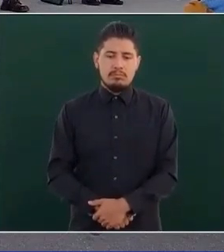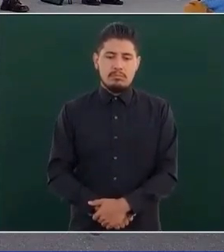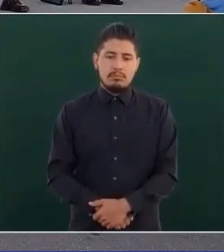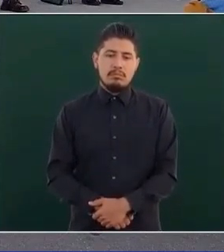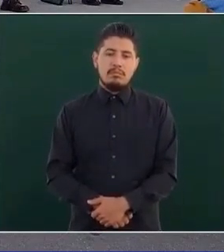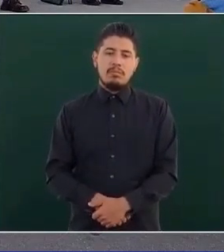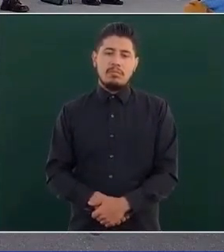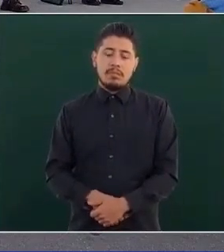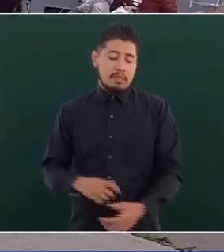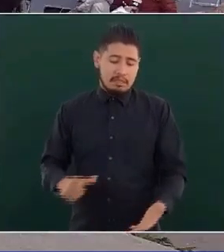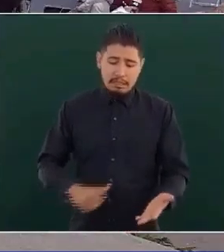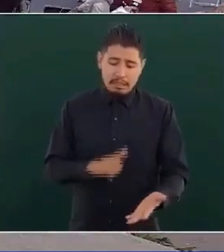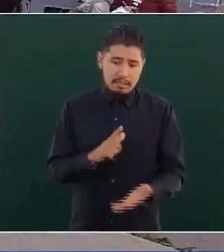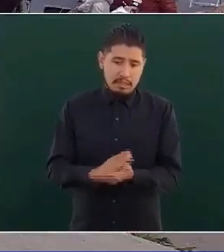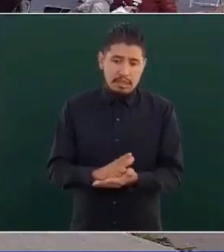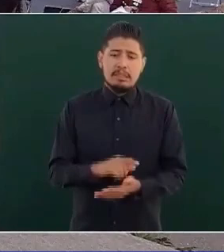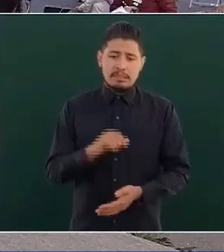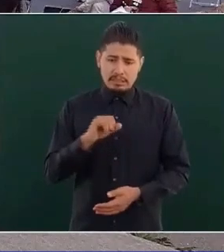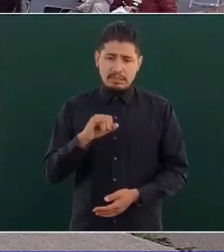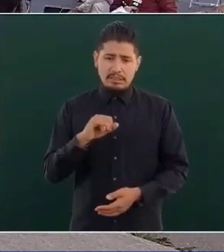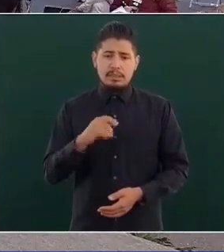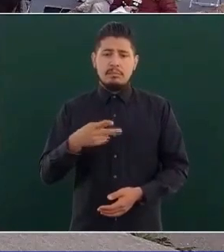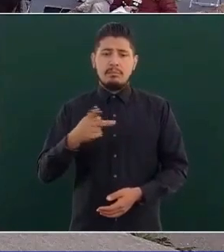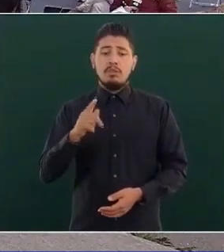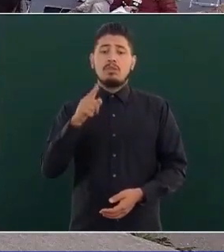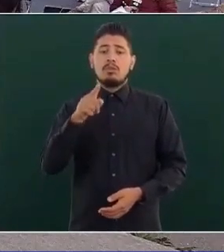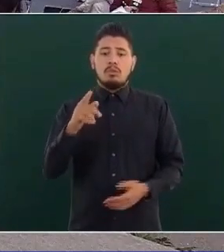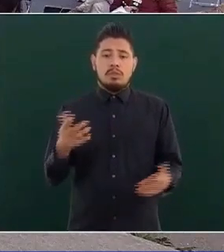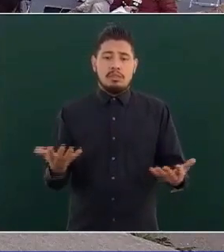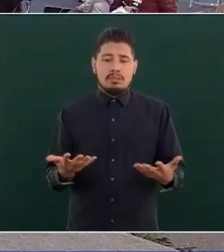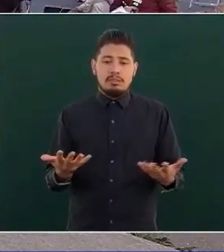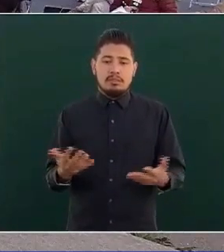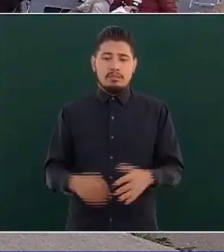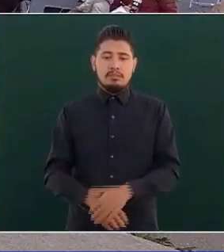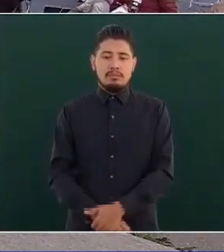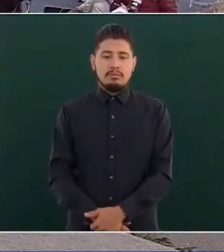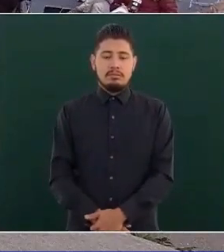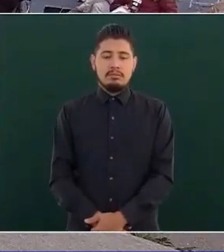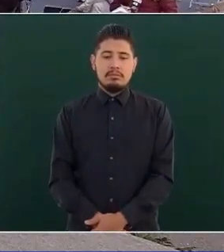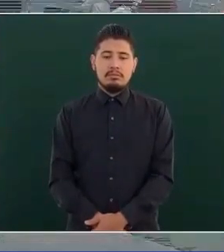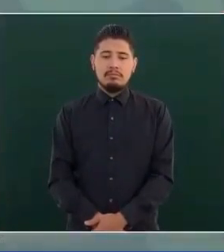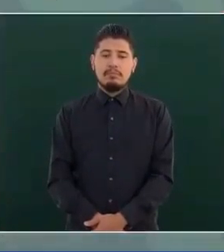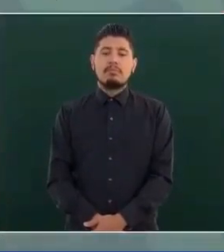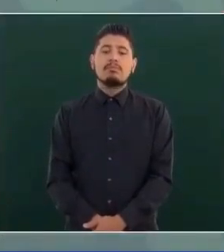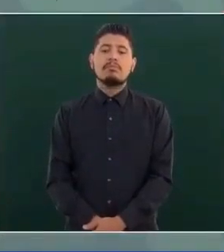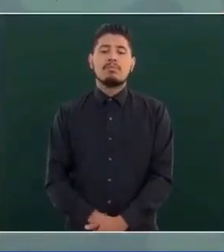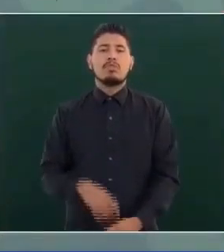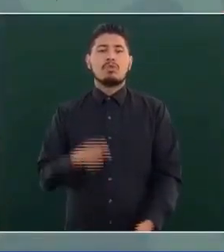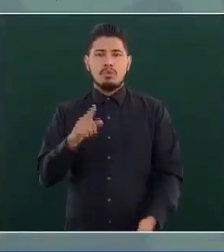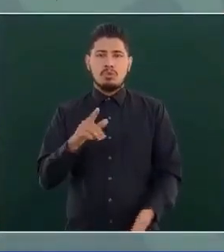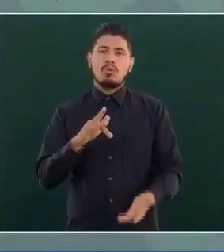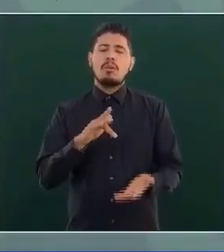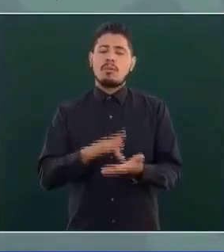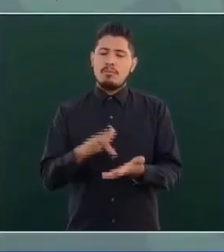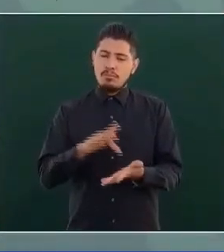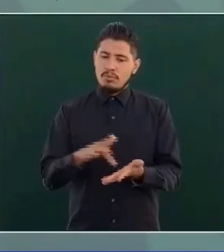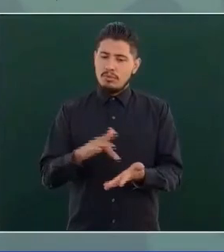en el marco de la legalidad. Sí, la que tú creaste, porque tú